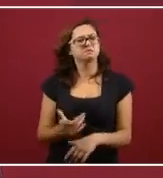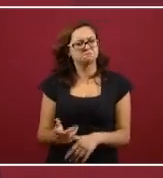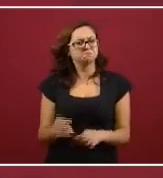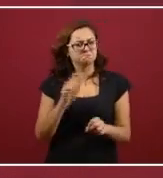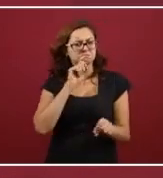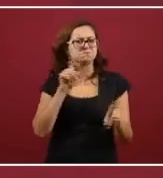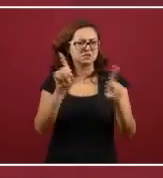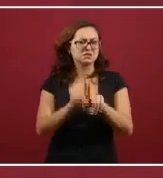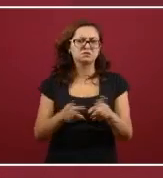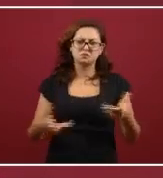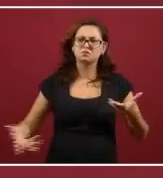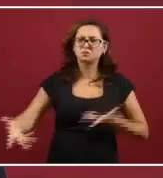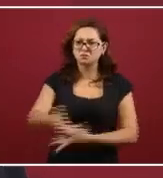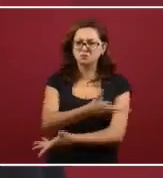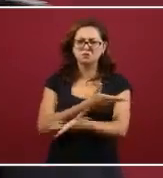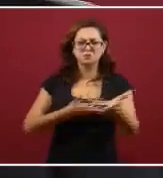somos